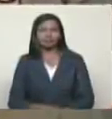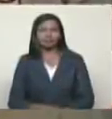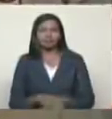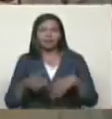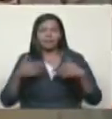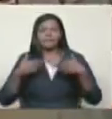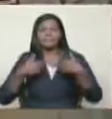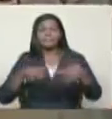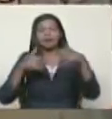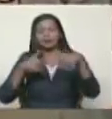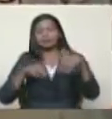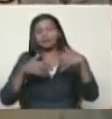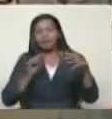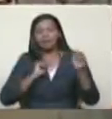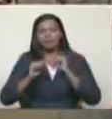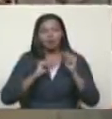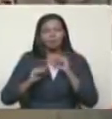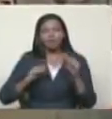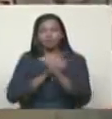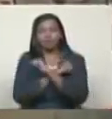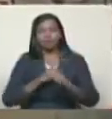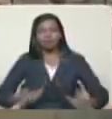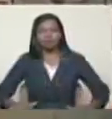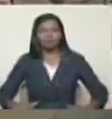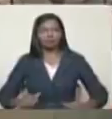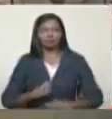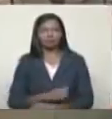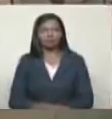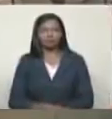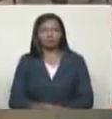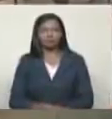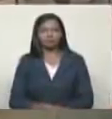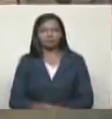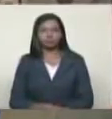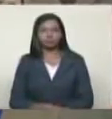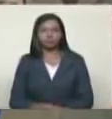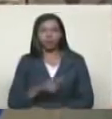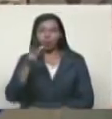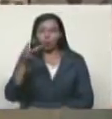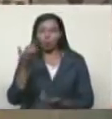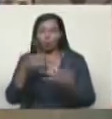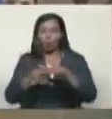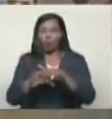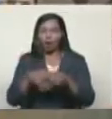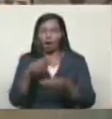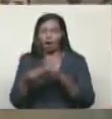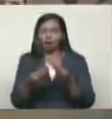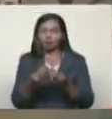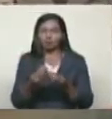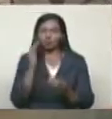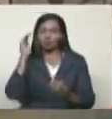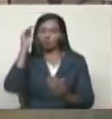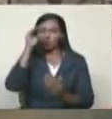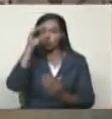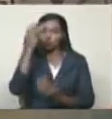Marcha del movimiento militar y cívico-militar que nos debe llevar al